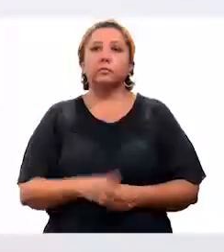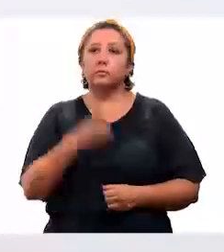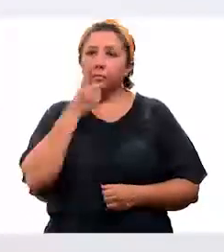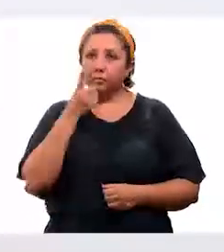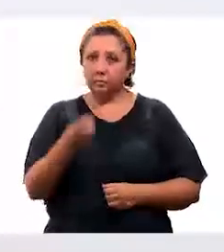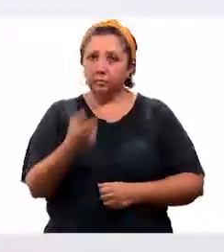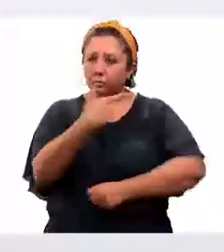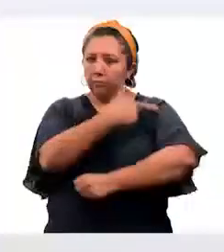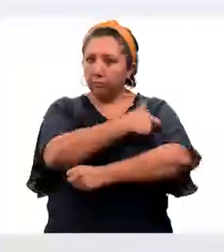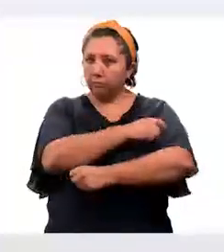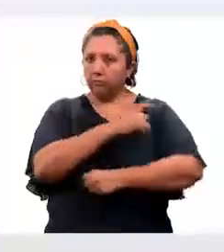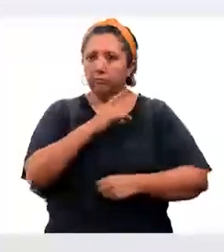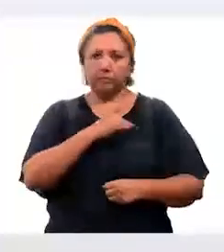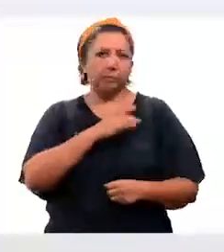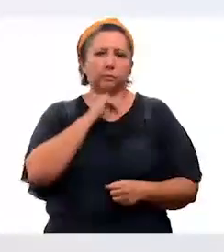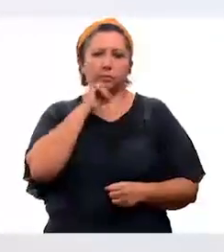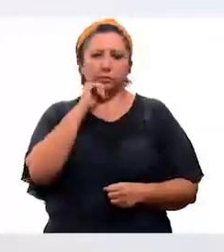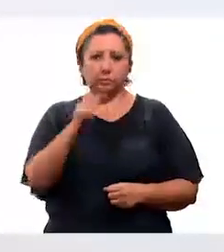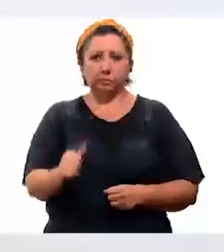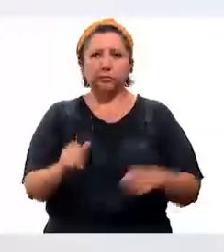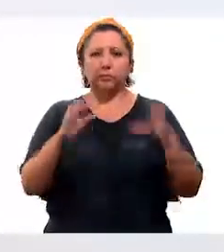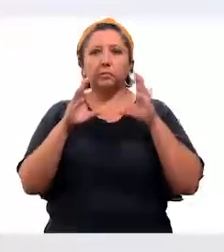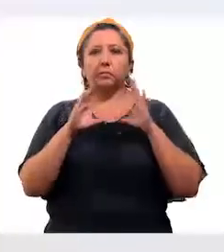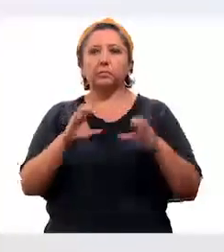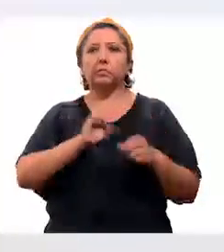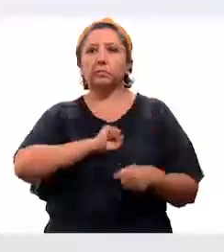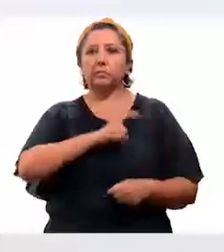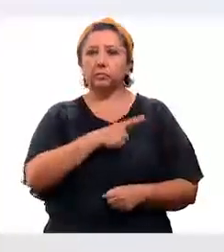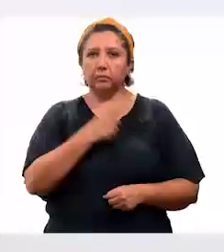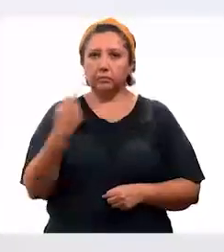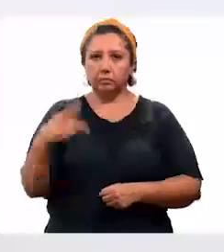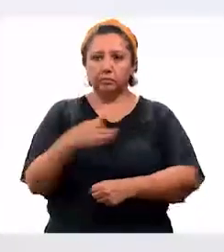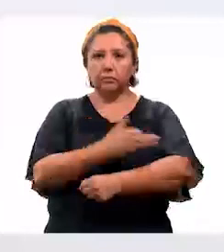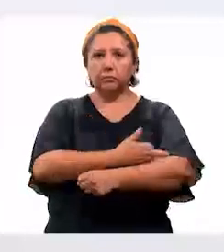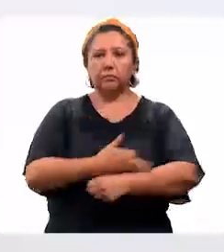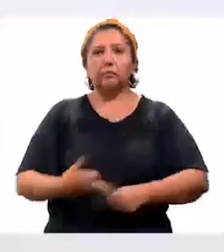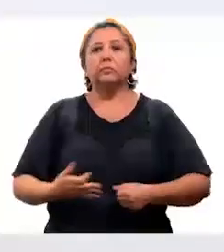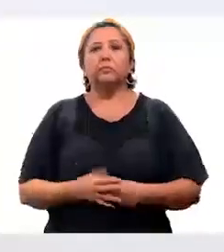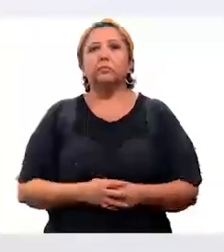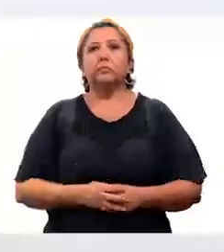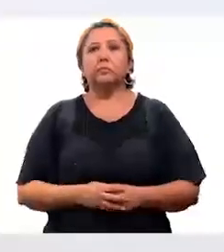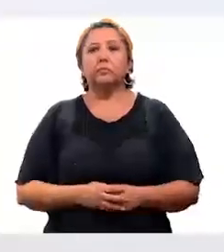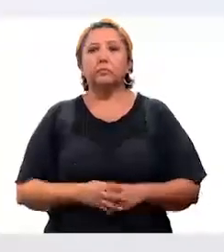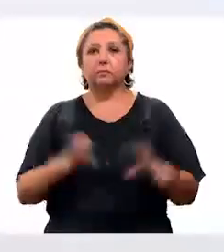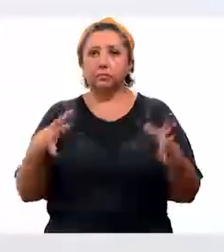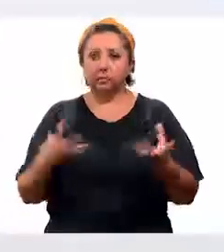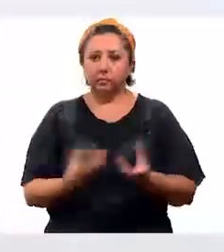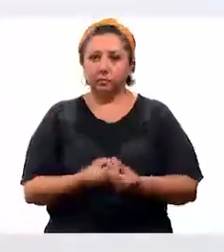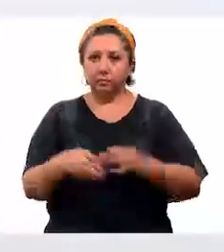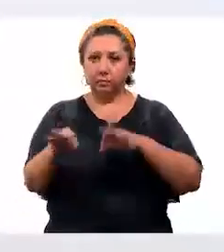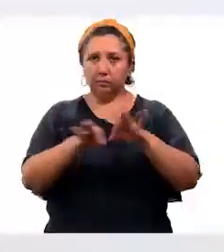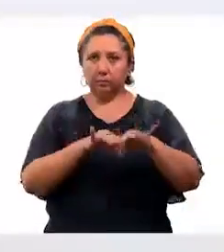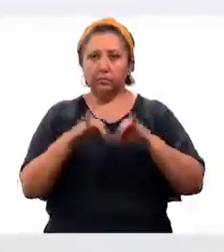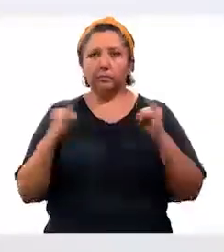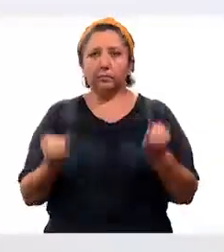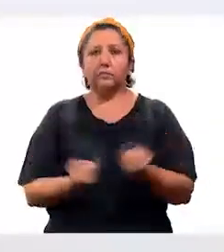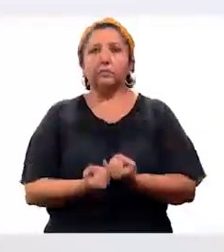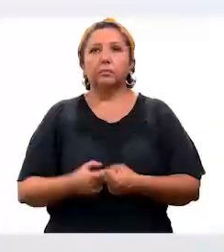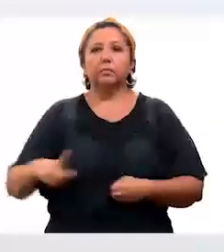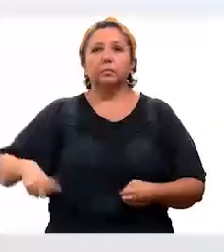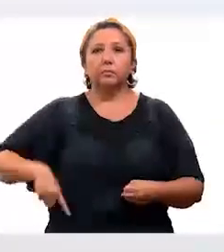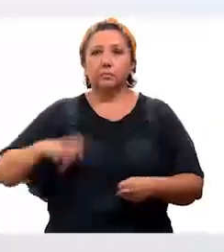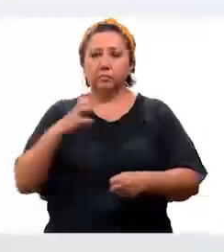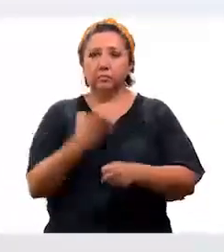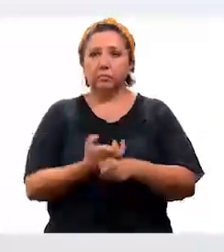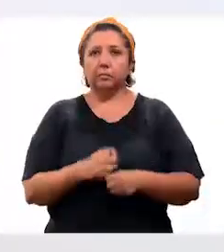Los invitamos a vacunarse sin temor para proteger nuestra salud y la de nuestras familias. Estamos trabajando de manera conjunta